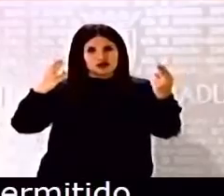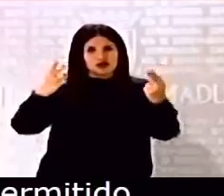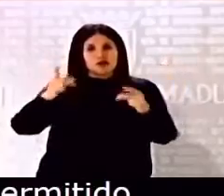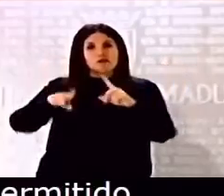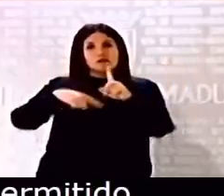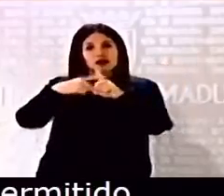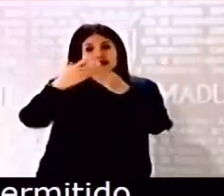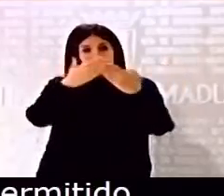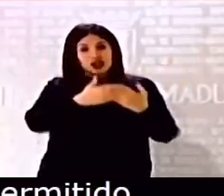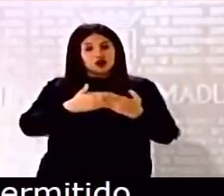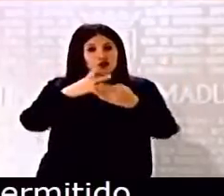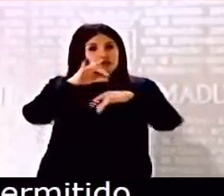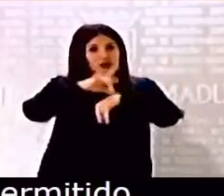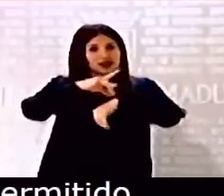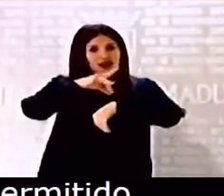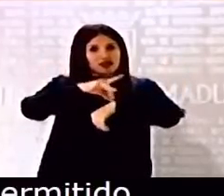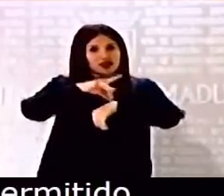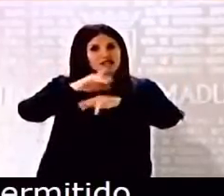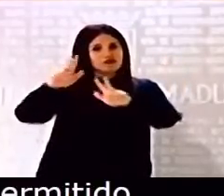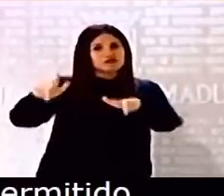estudiar medicina,